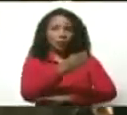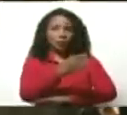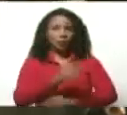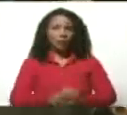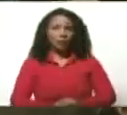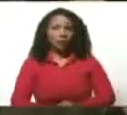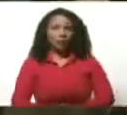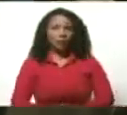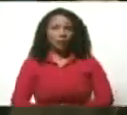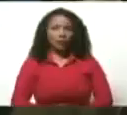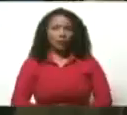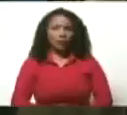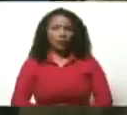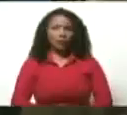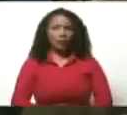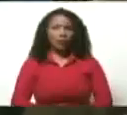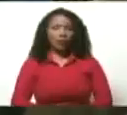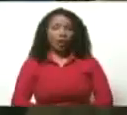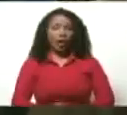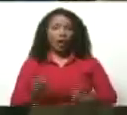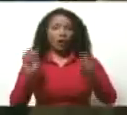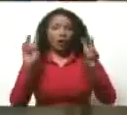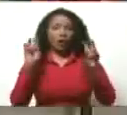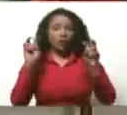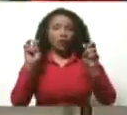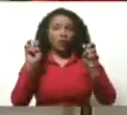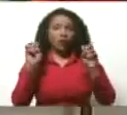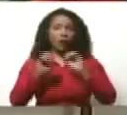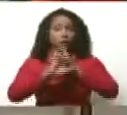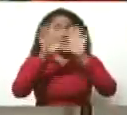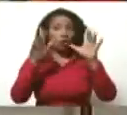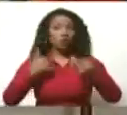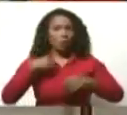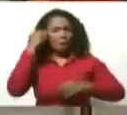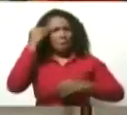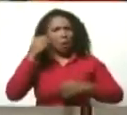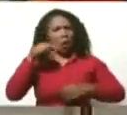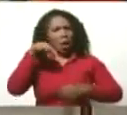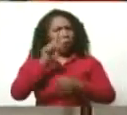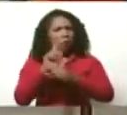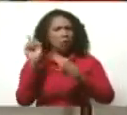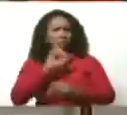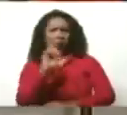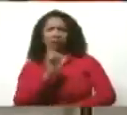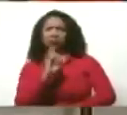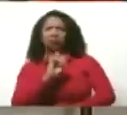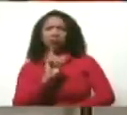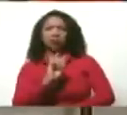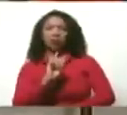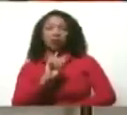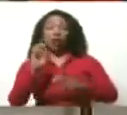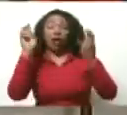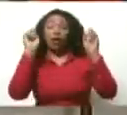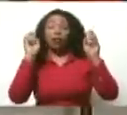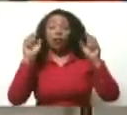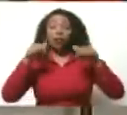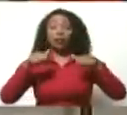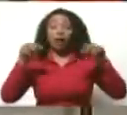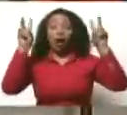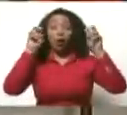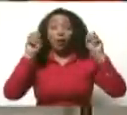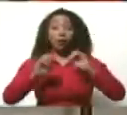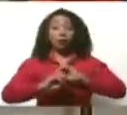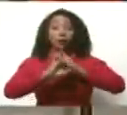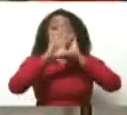con, obviamente, nuevas revelaciones, que no, me imagino no van a ser las únicas. Y producto de estas nuevas